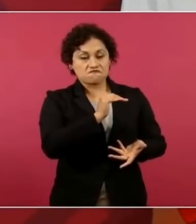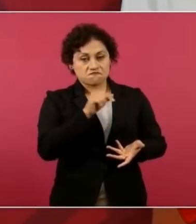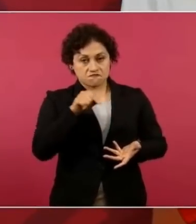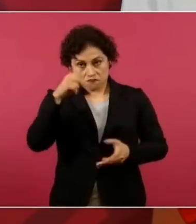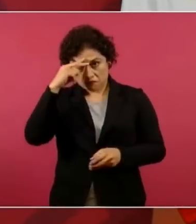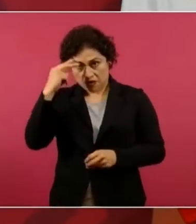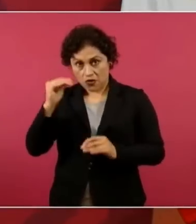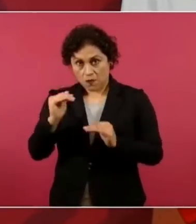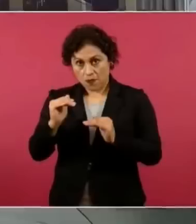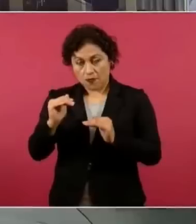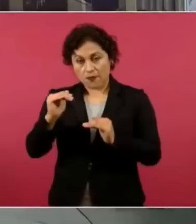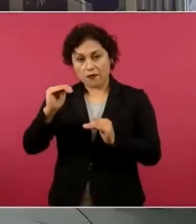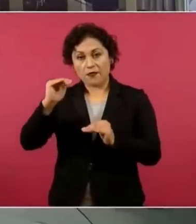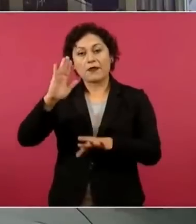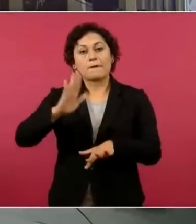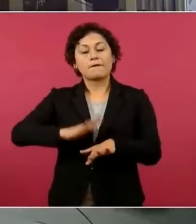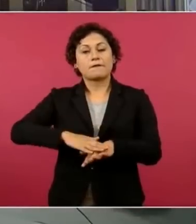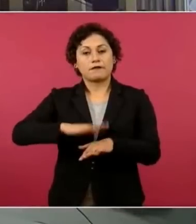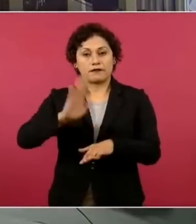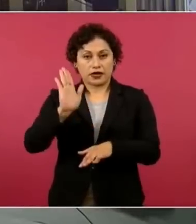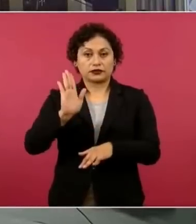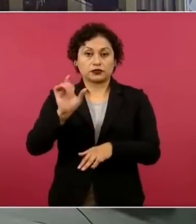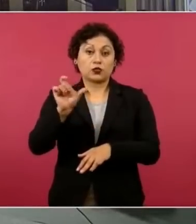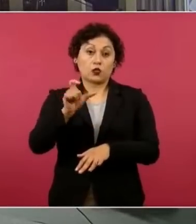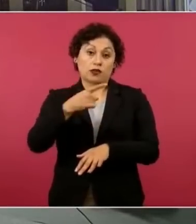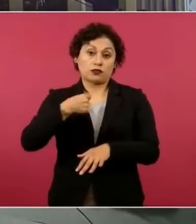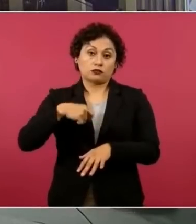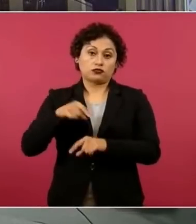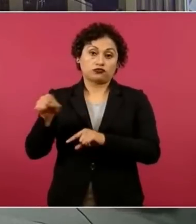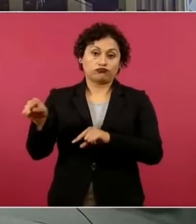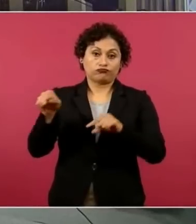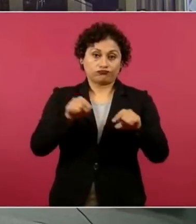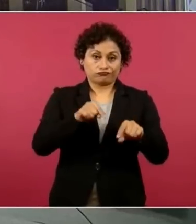desde que llegamos. Adelante.